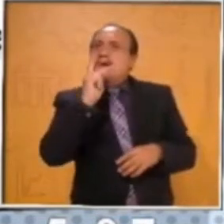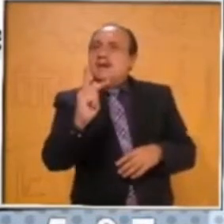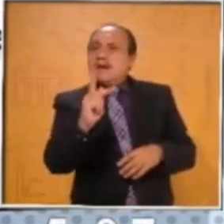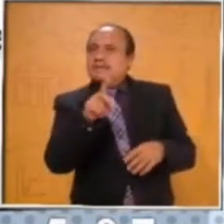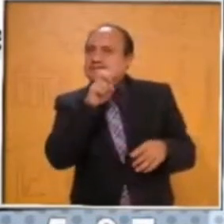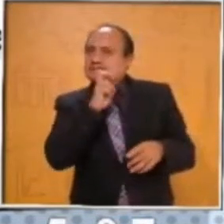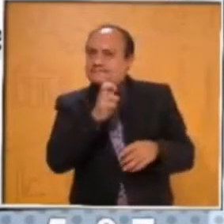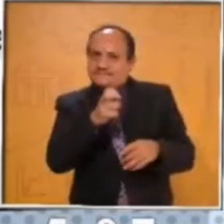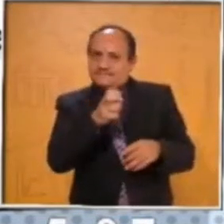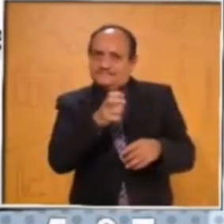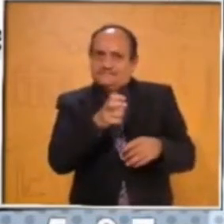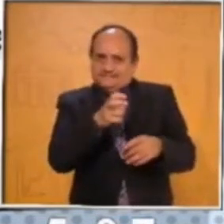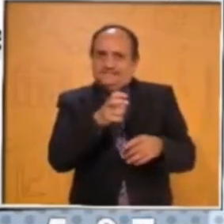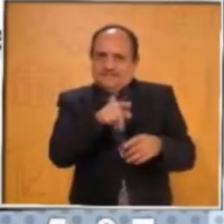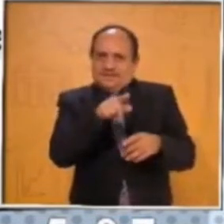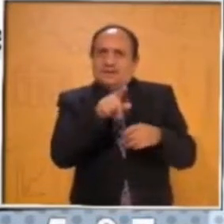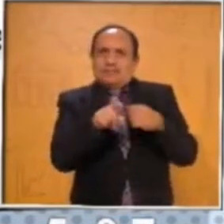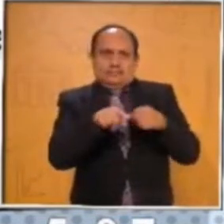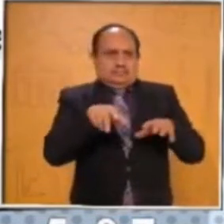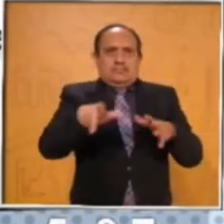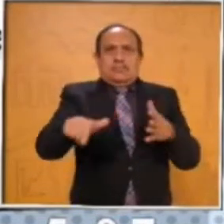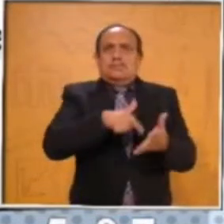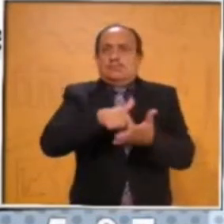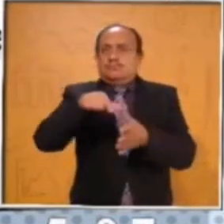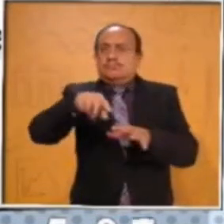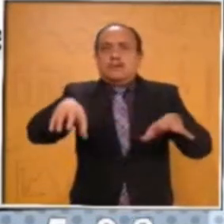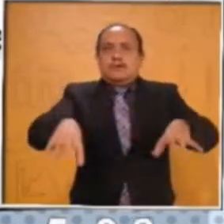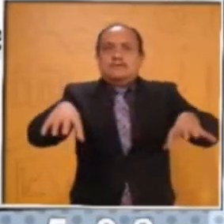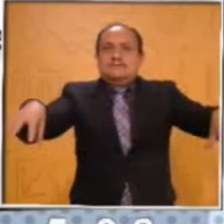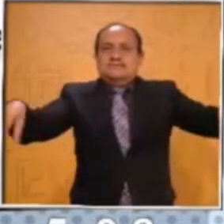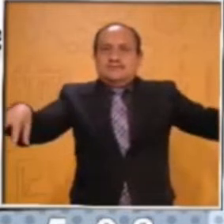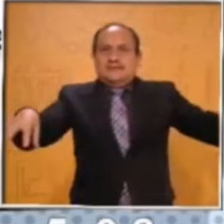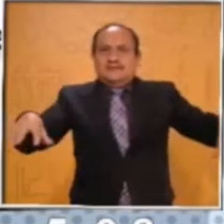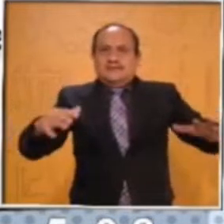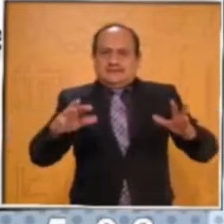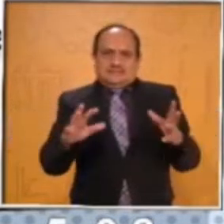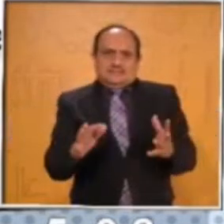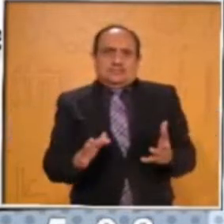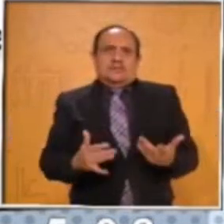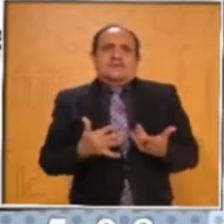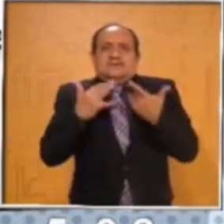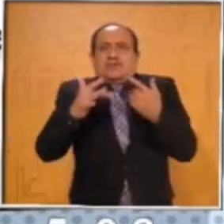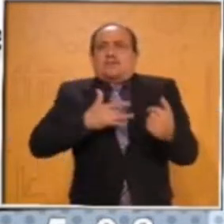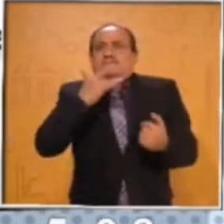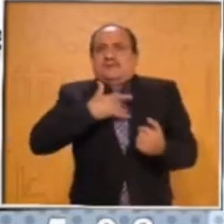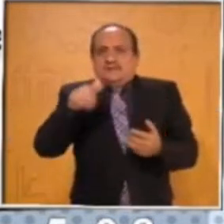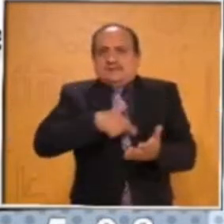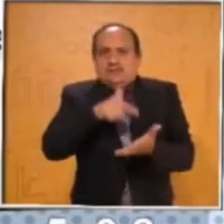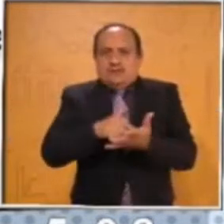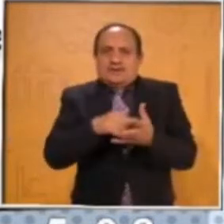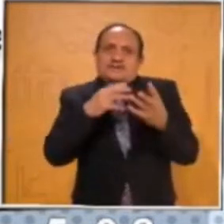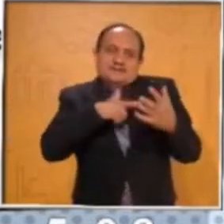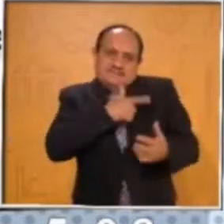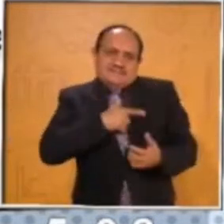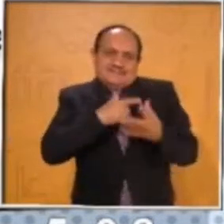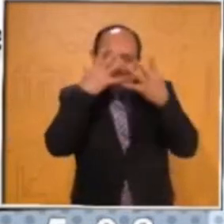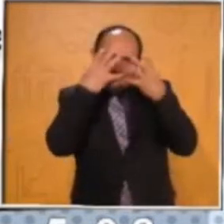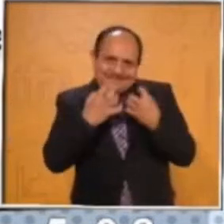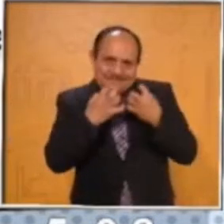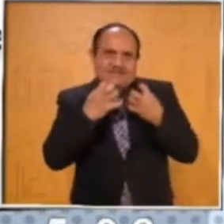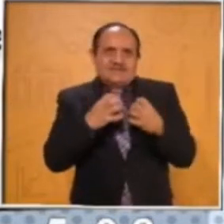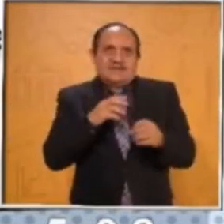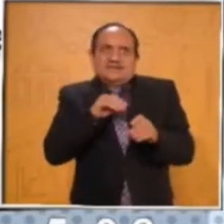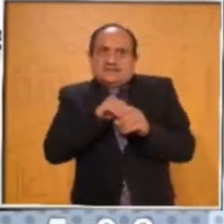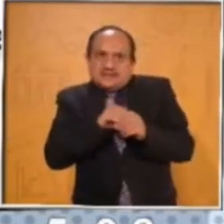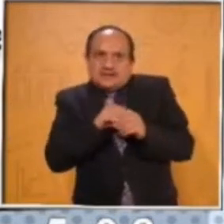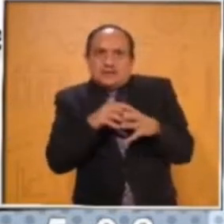indican una situación en el espacio. Procuran transmitir la impresión que produce el lugar. alegría, tristeza, misterio o